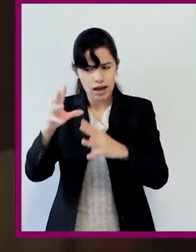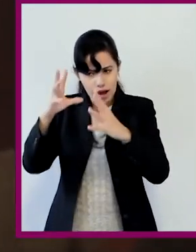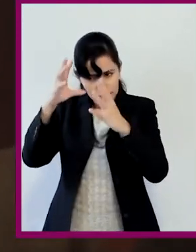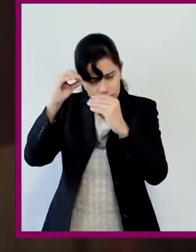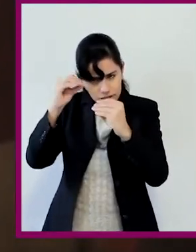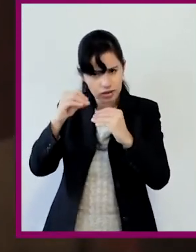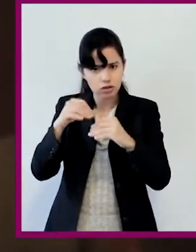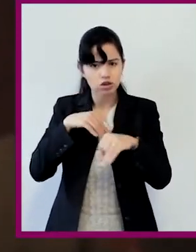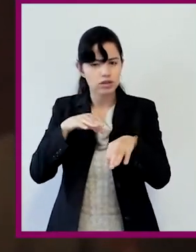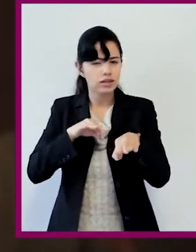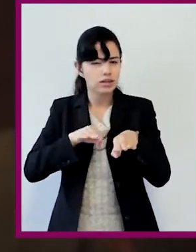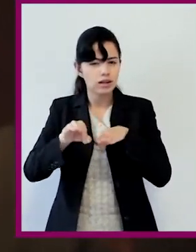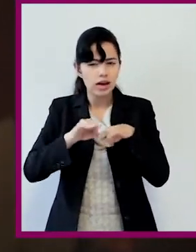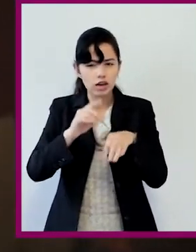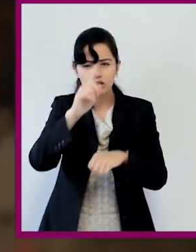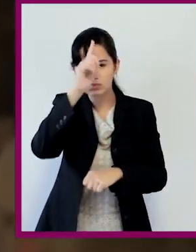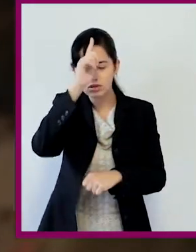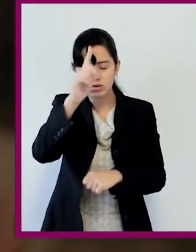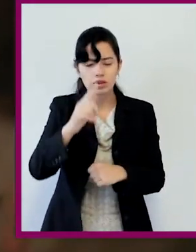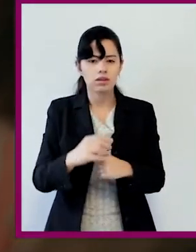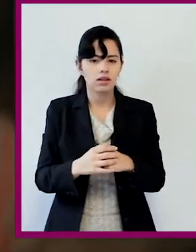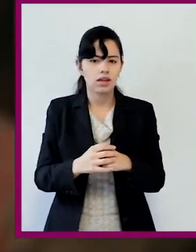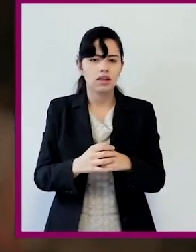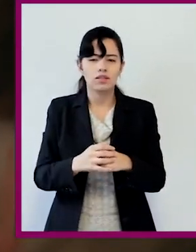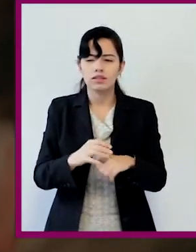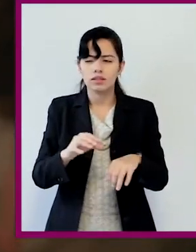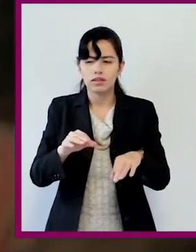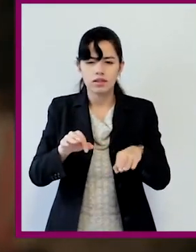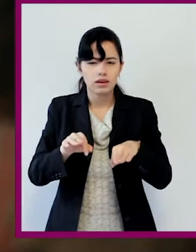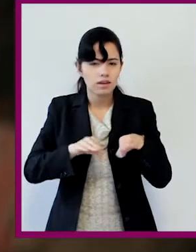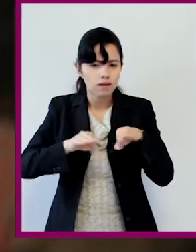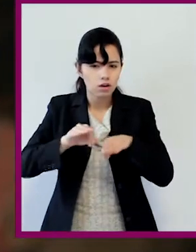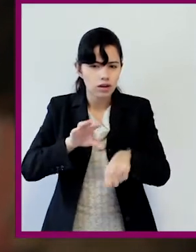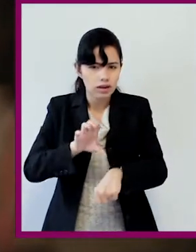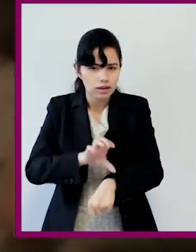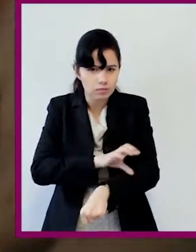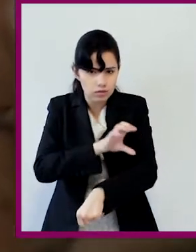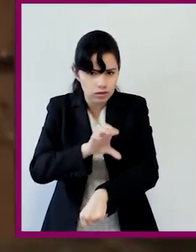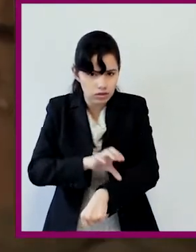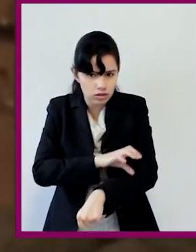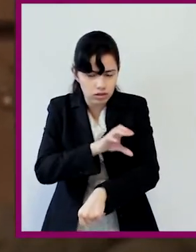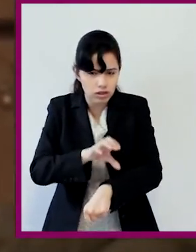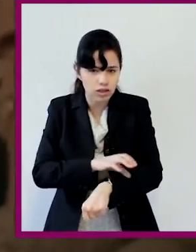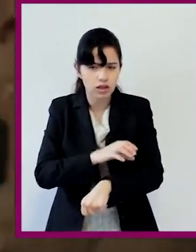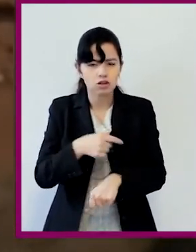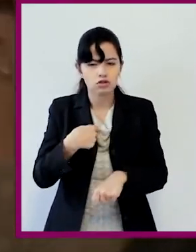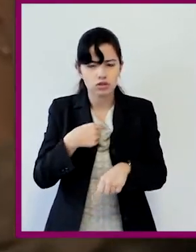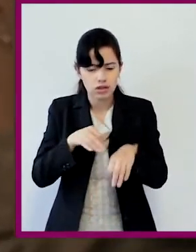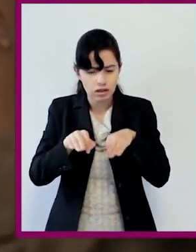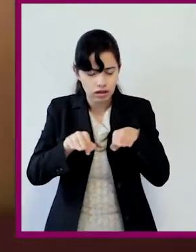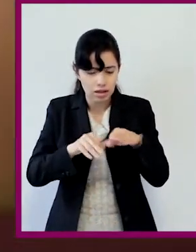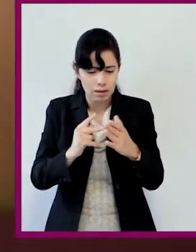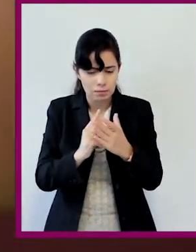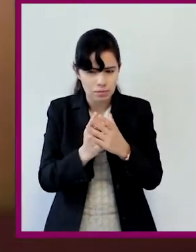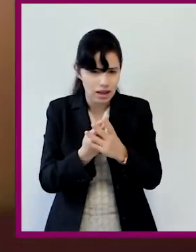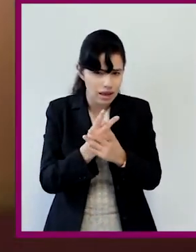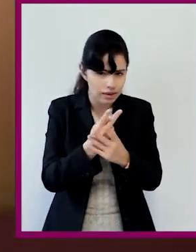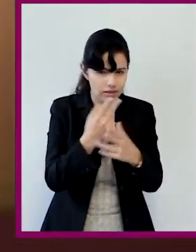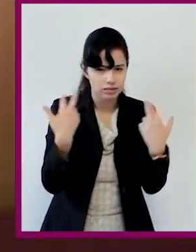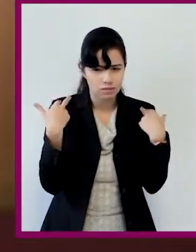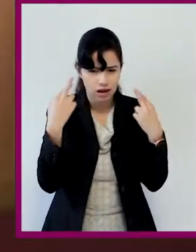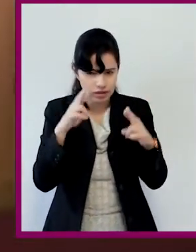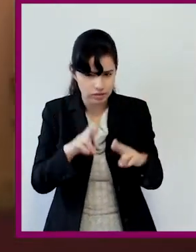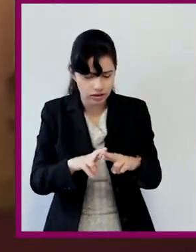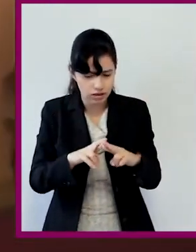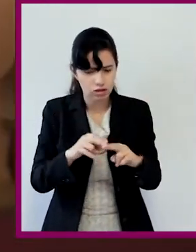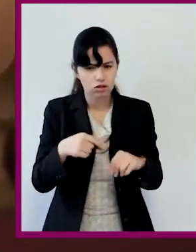trabajo de energía, ¿no? Él trabaja mucho con Qigong, con plantas maestras. Y ahí fue